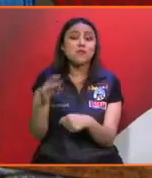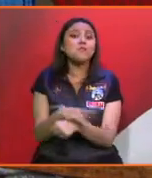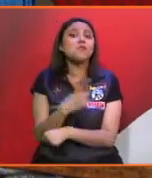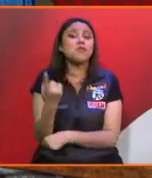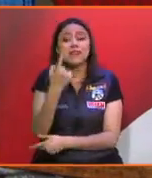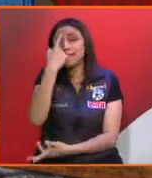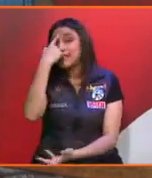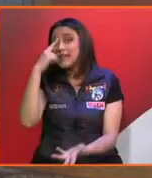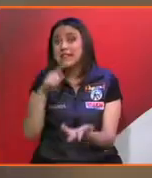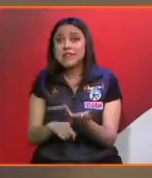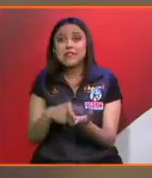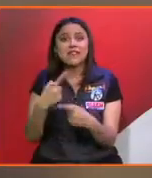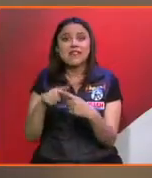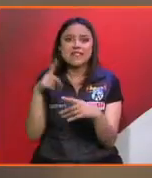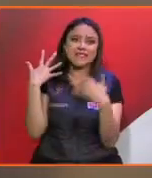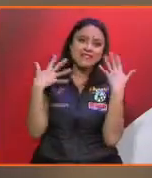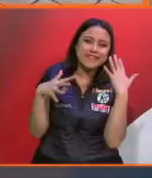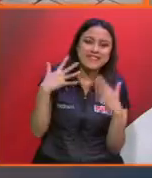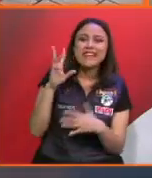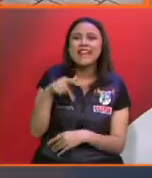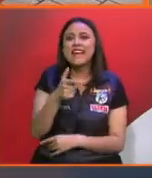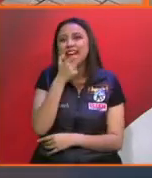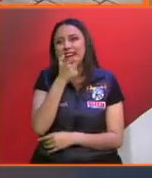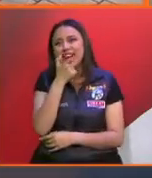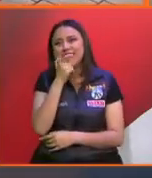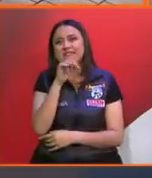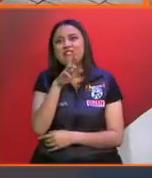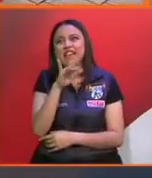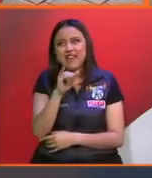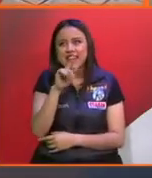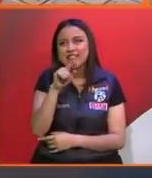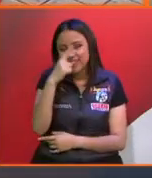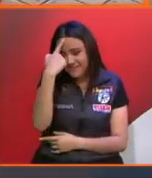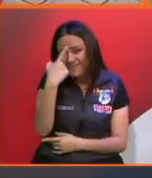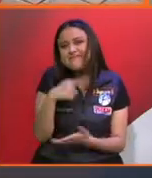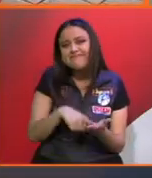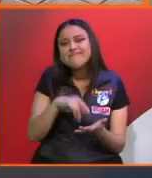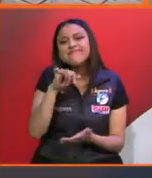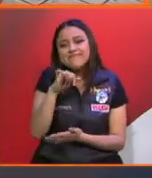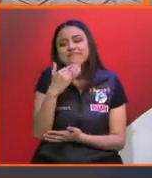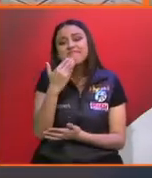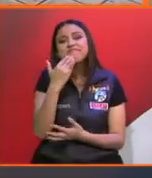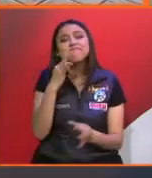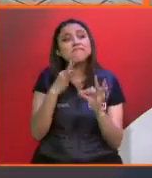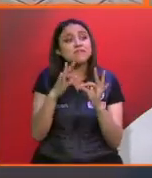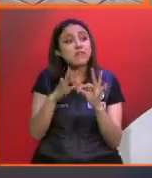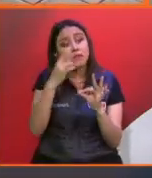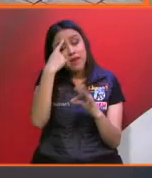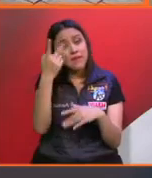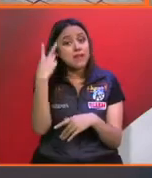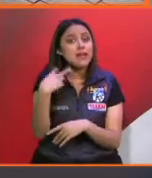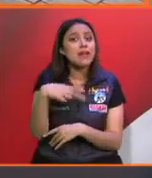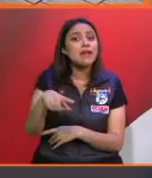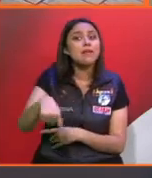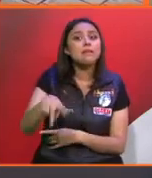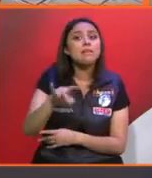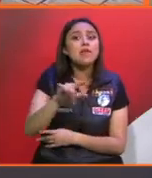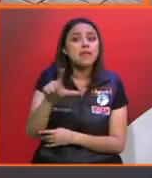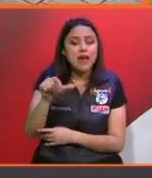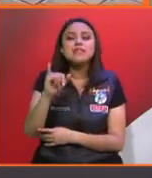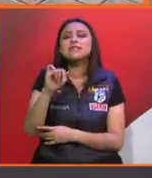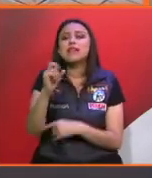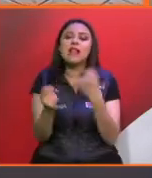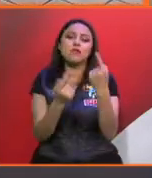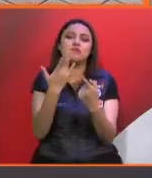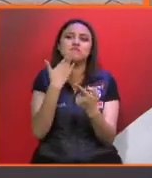de seguro va a estar haciendo travesuras por allá, ¿o no, Mariana? De hecho, totalmente. ¿Ya están listos para la villa, niños? Sí. Yo creo que